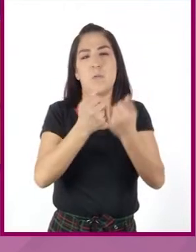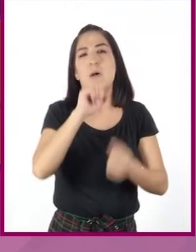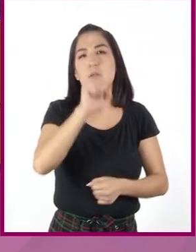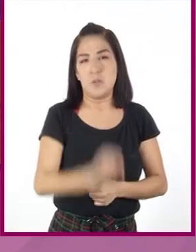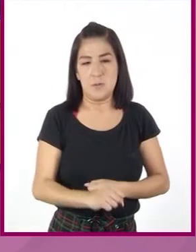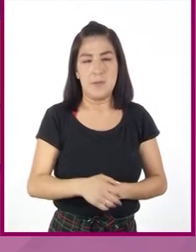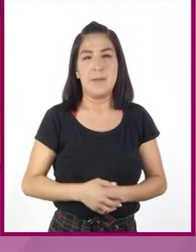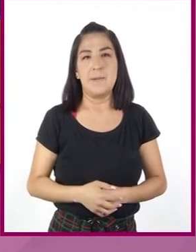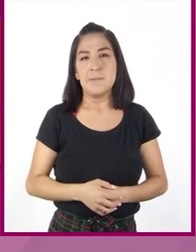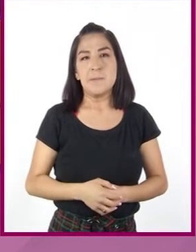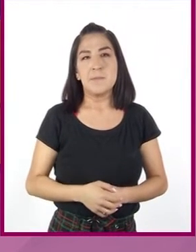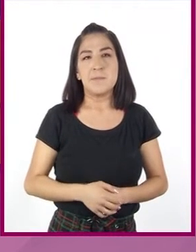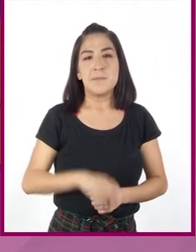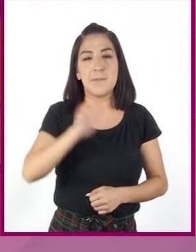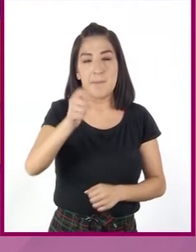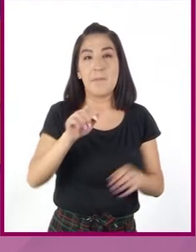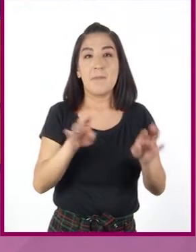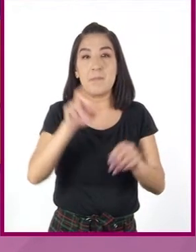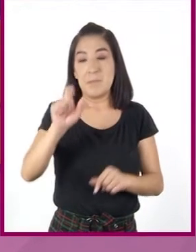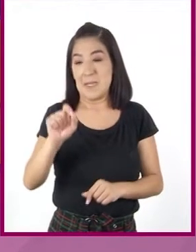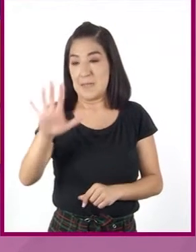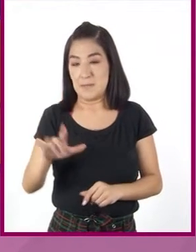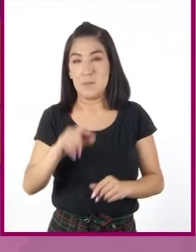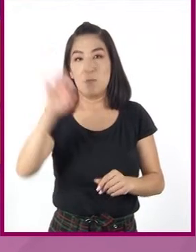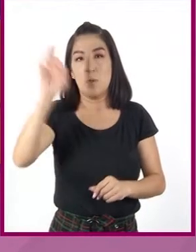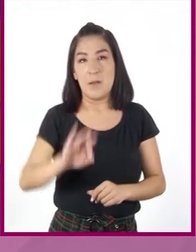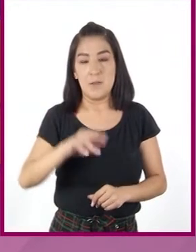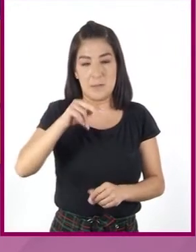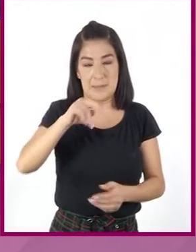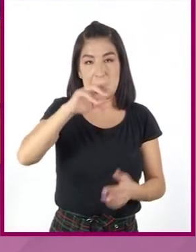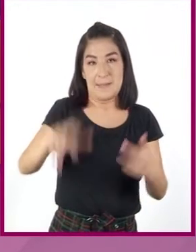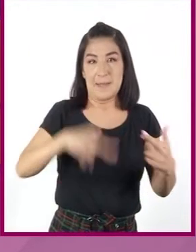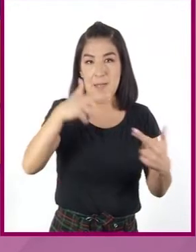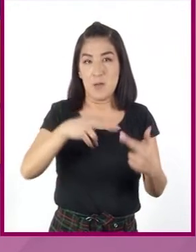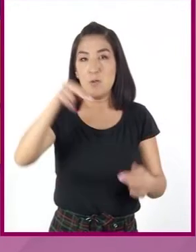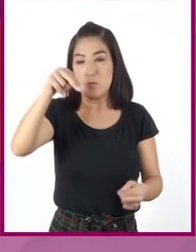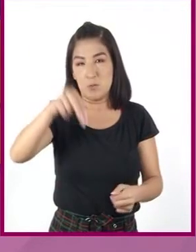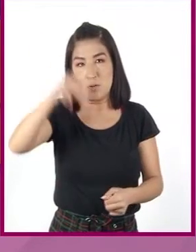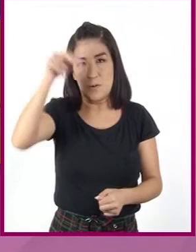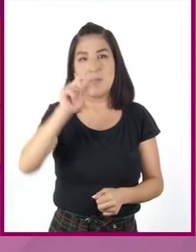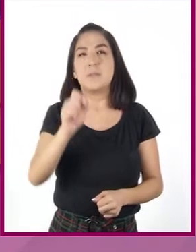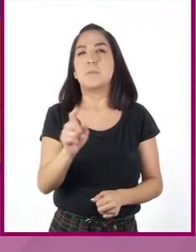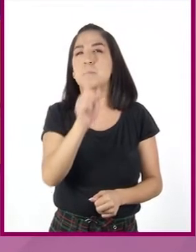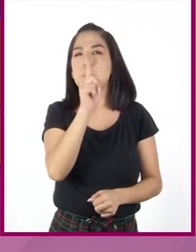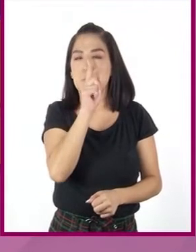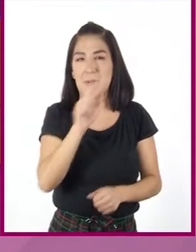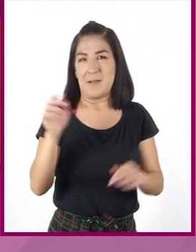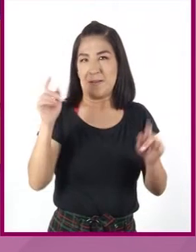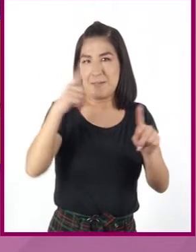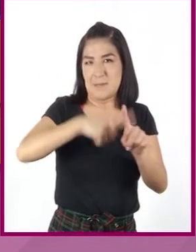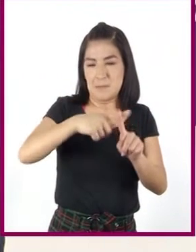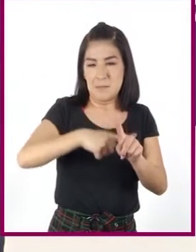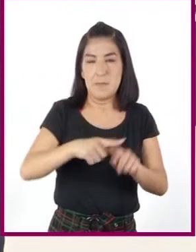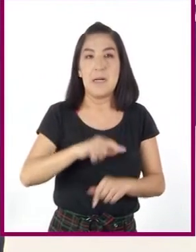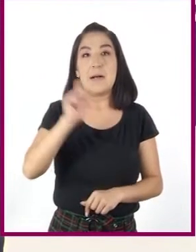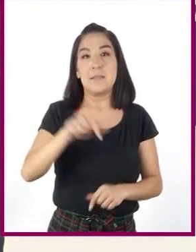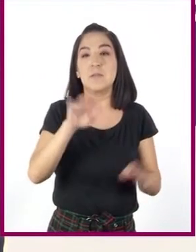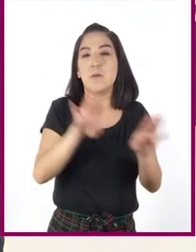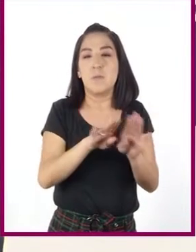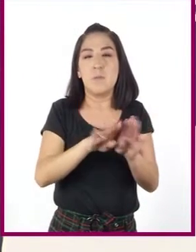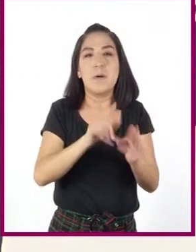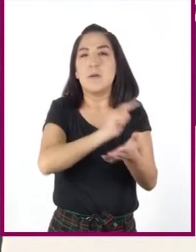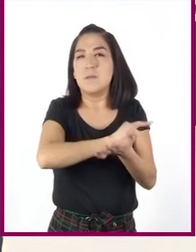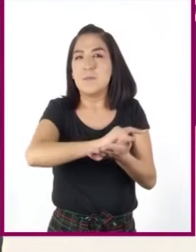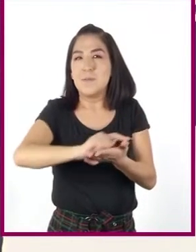7% presenta clima templado húmedo en la región norte y una pequeña área hacia el sureste.